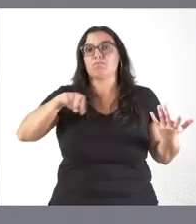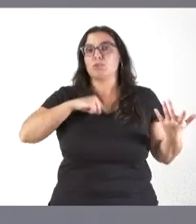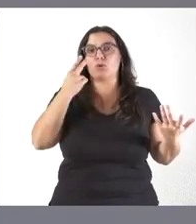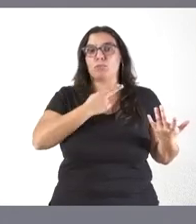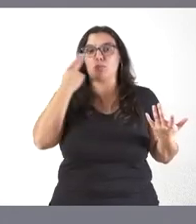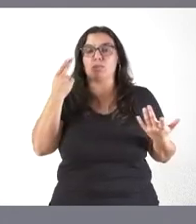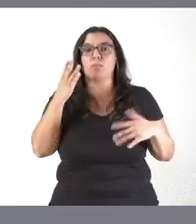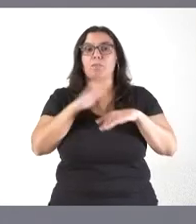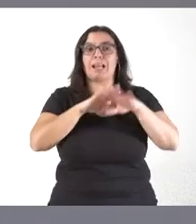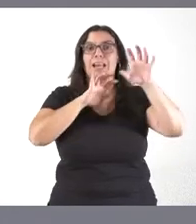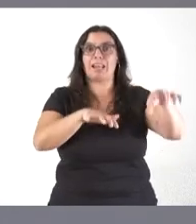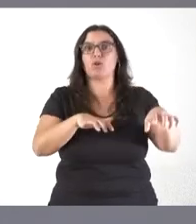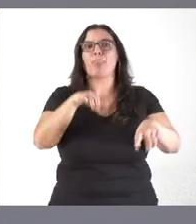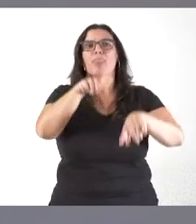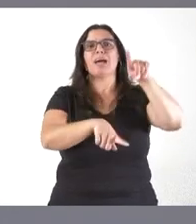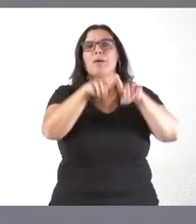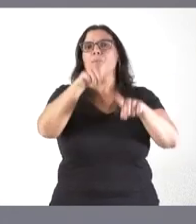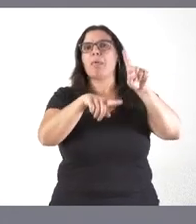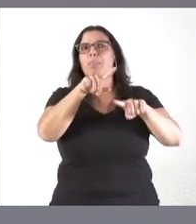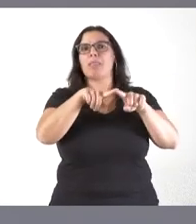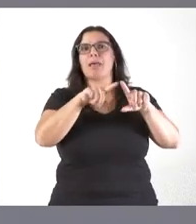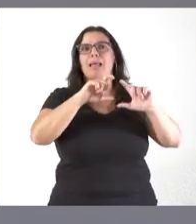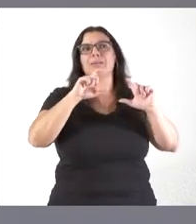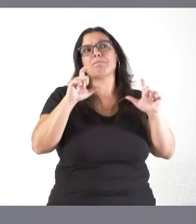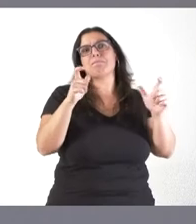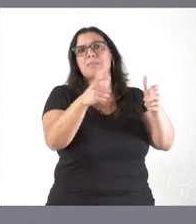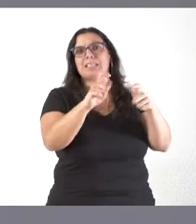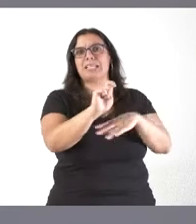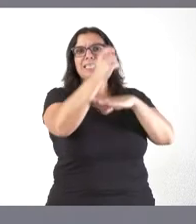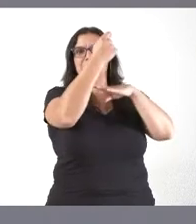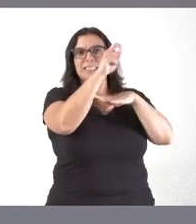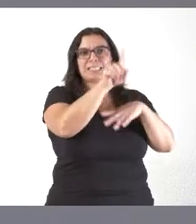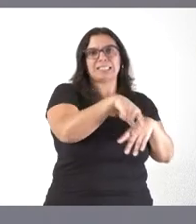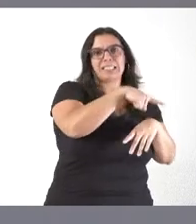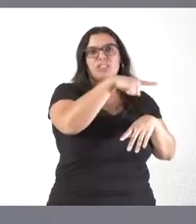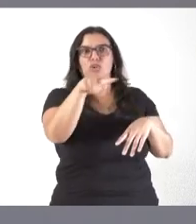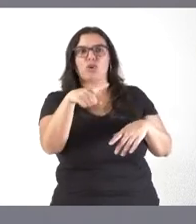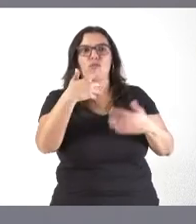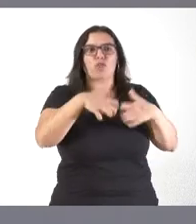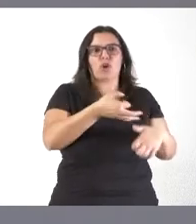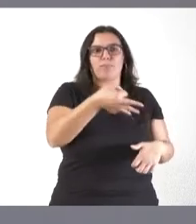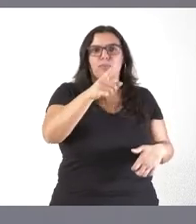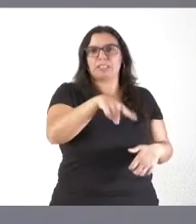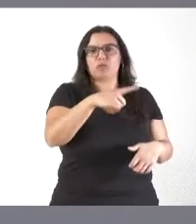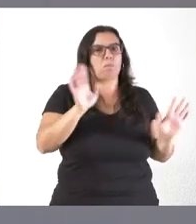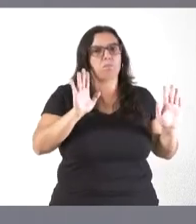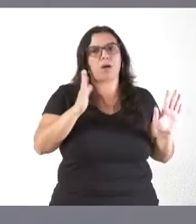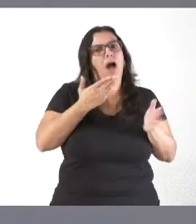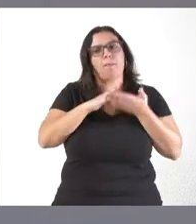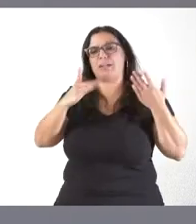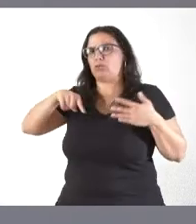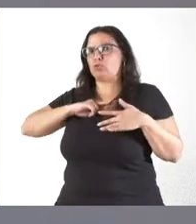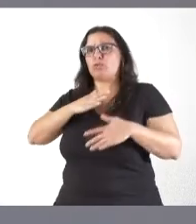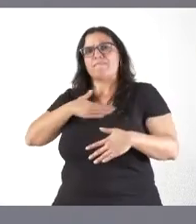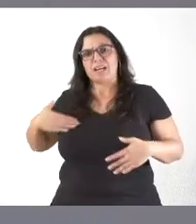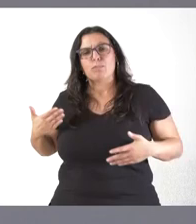con León no va a depender de el éxito o no del adecuado funcionamiento de la mesa por León sino de nuestra